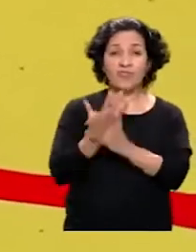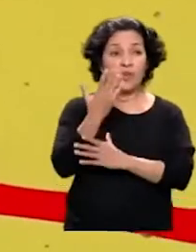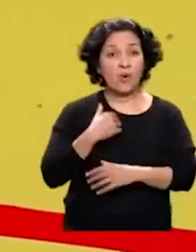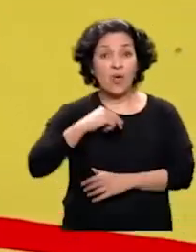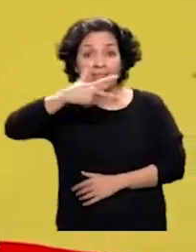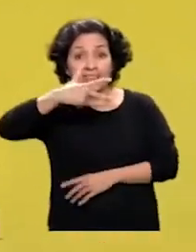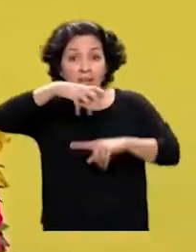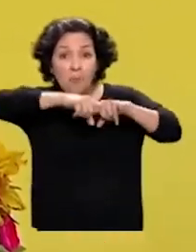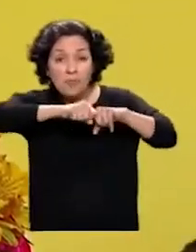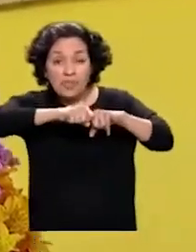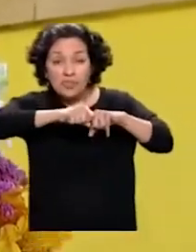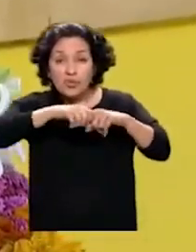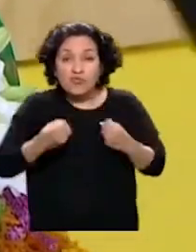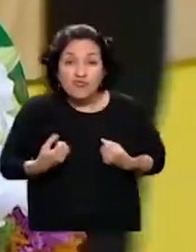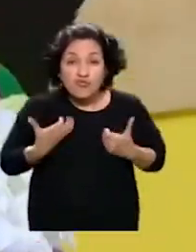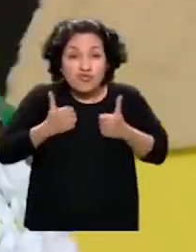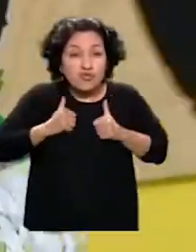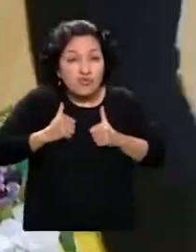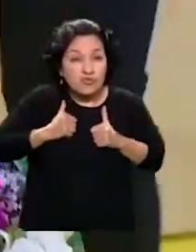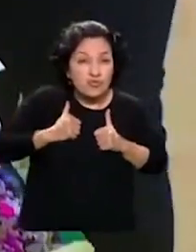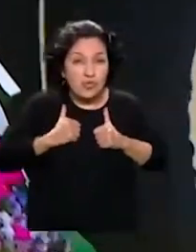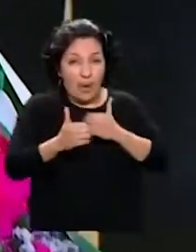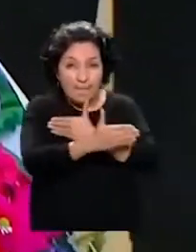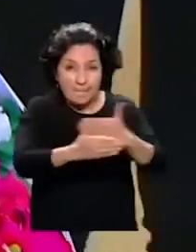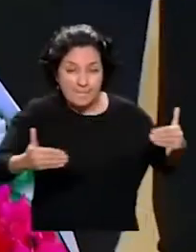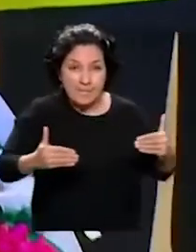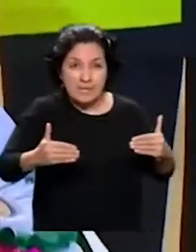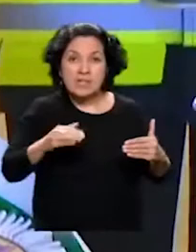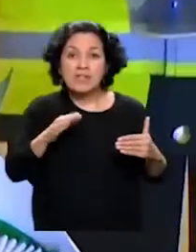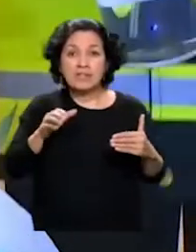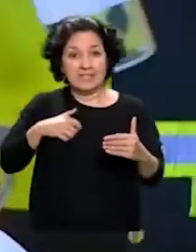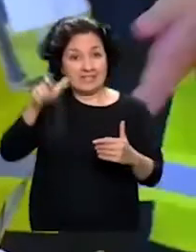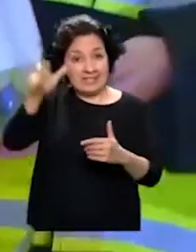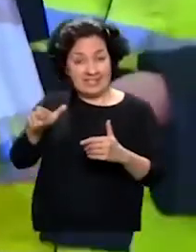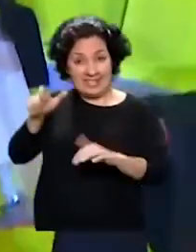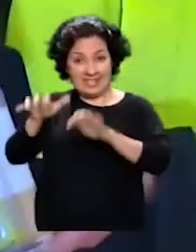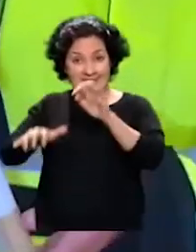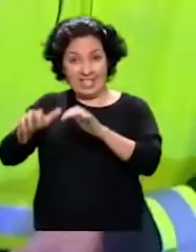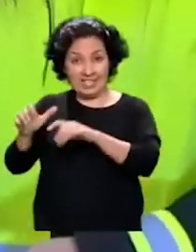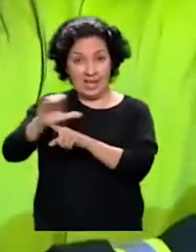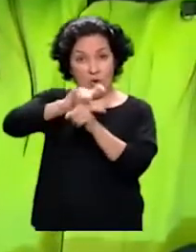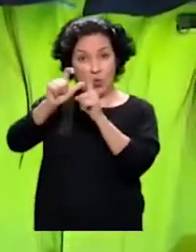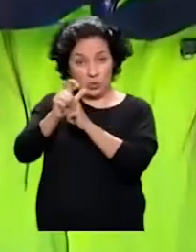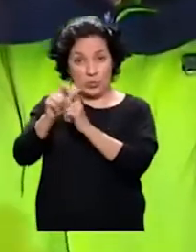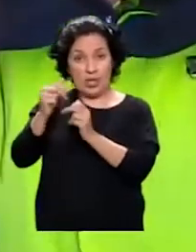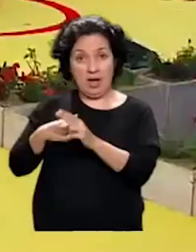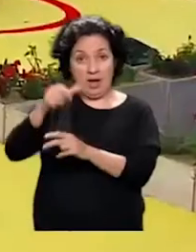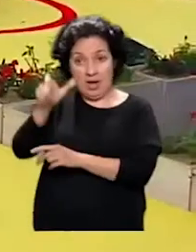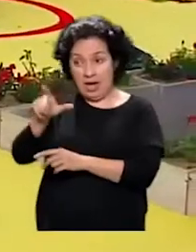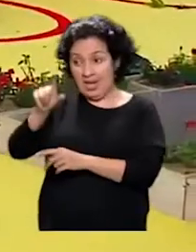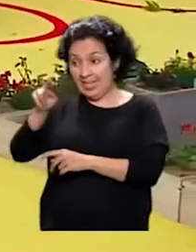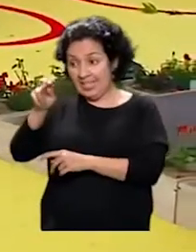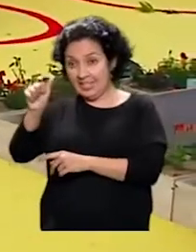Tercer puesto, silleta infantil, hace entrega a la secretaria de Cultura, Lina Gaviria, y es para